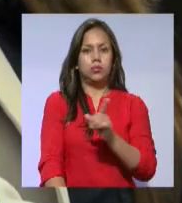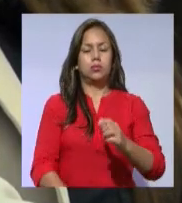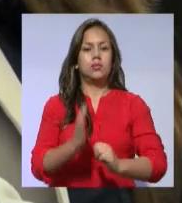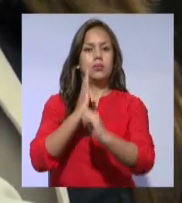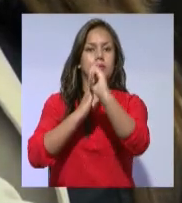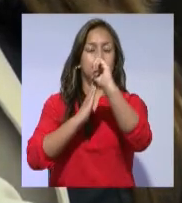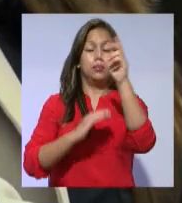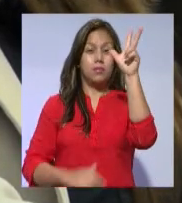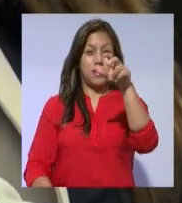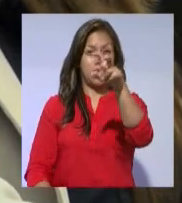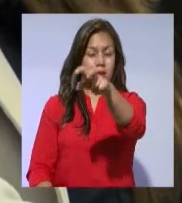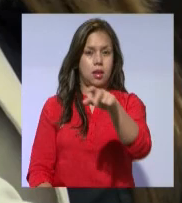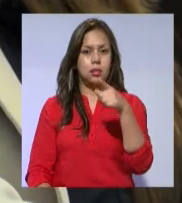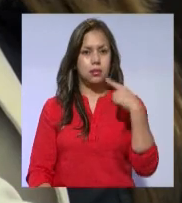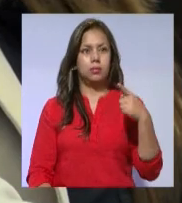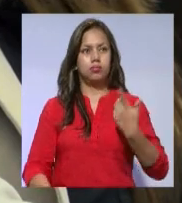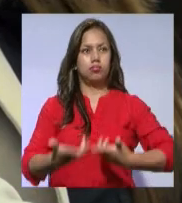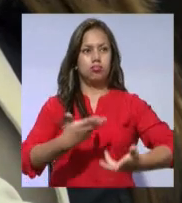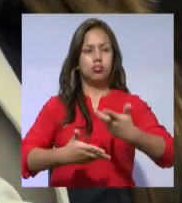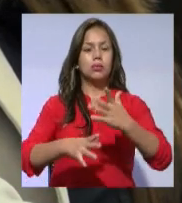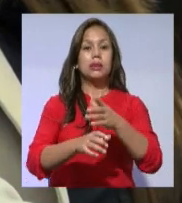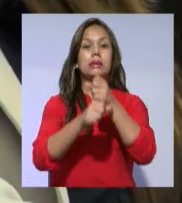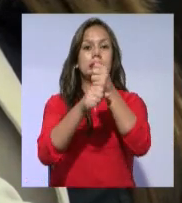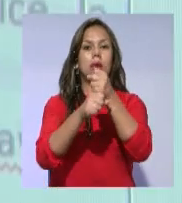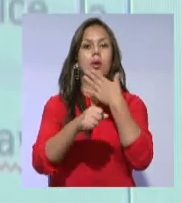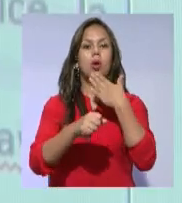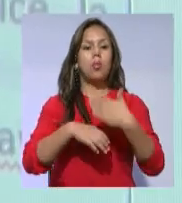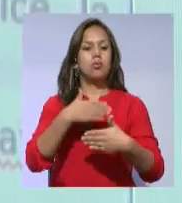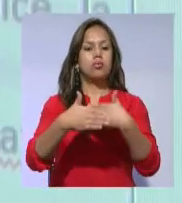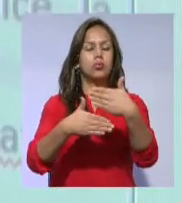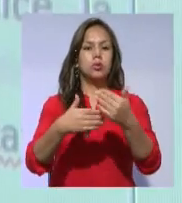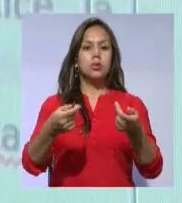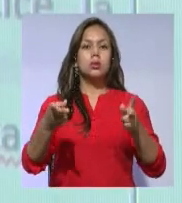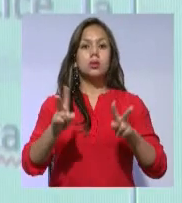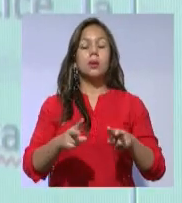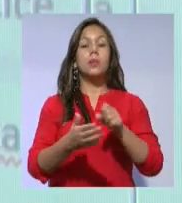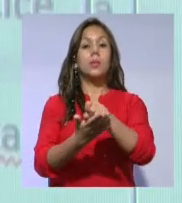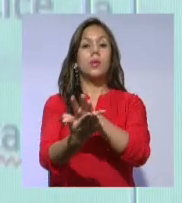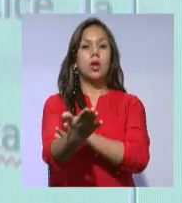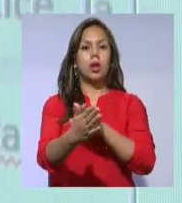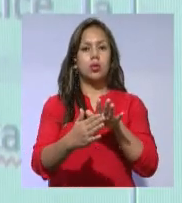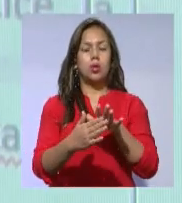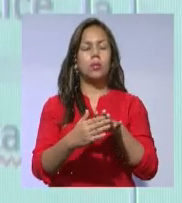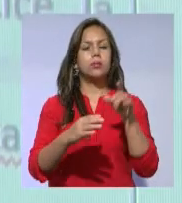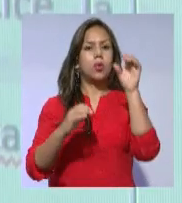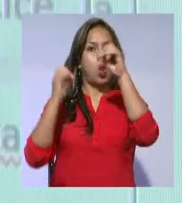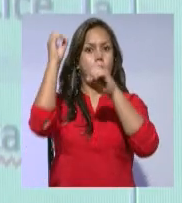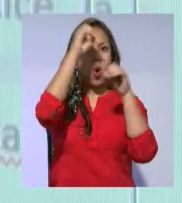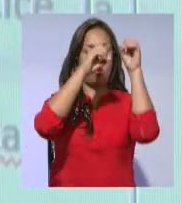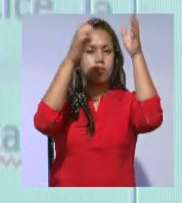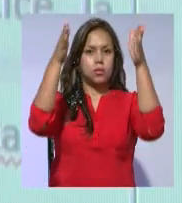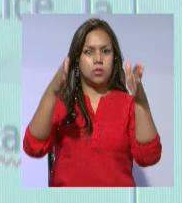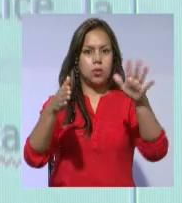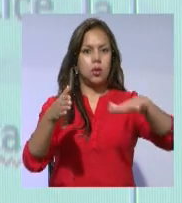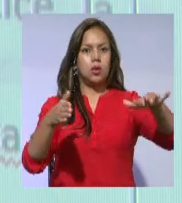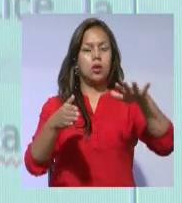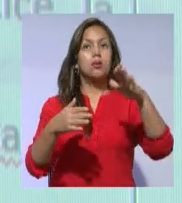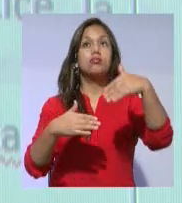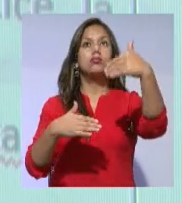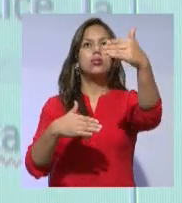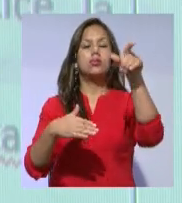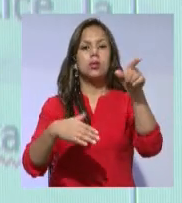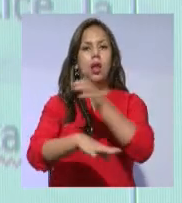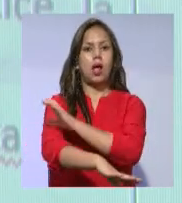de minería explique los protocolos de seguridad presente en el proyecto mirador sus fases inversión y proyección en el campamento